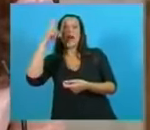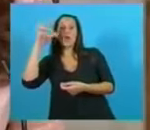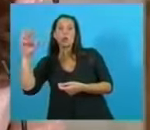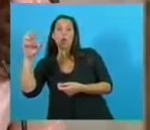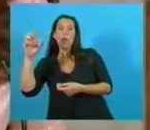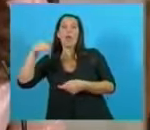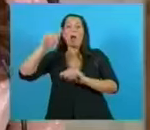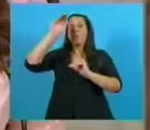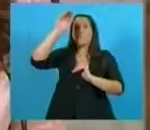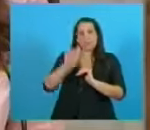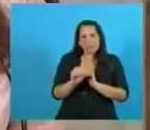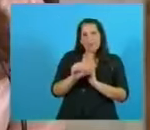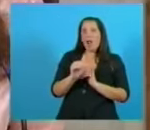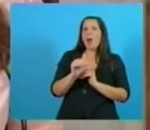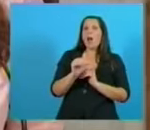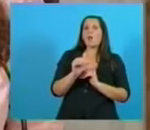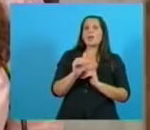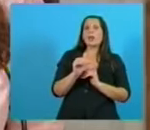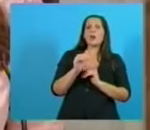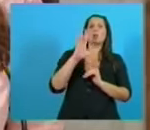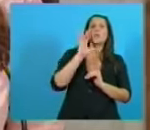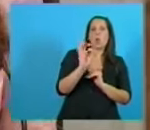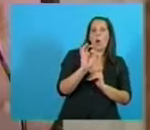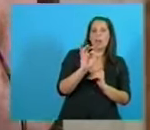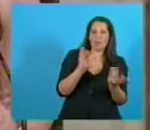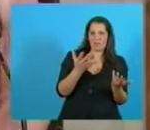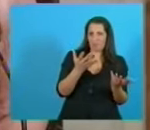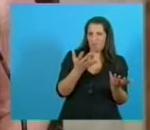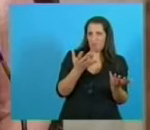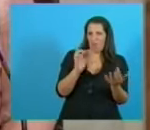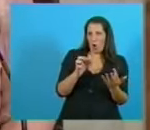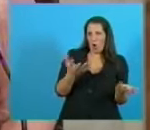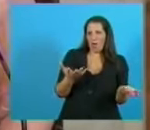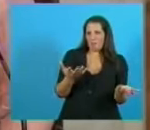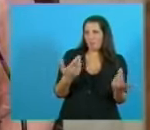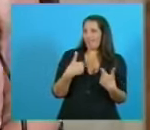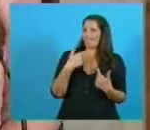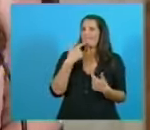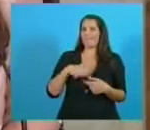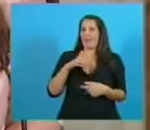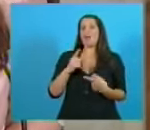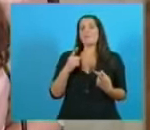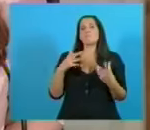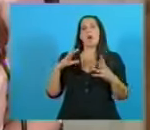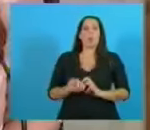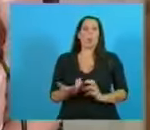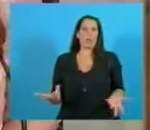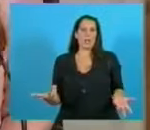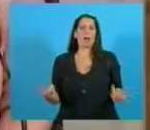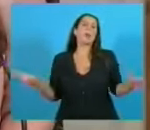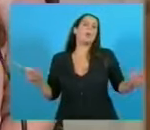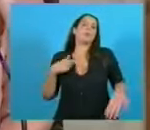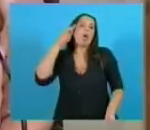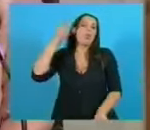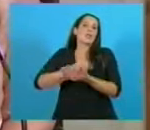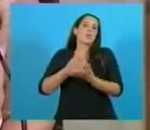menos de $50. Es una decisión geopolítica, no económica, que también nos perjudica a nosotros. Pero bueno, pero no es una decisión económica, no es